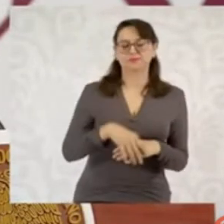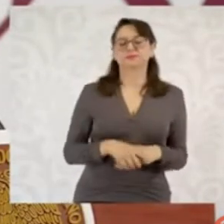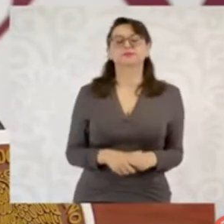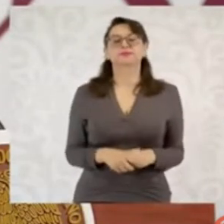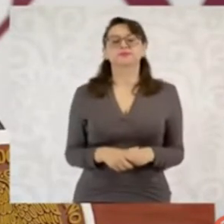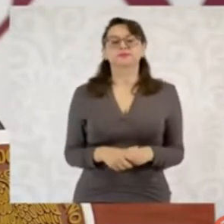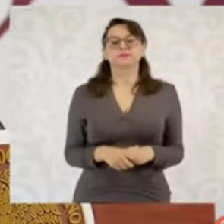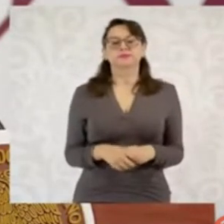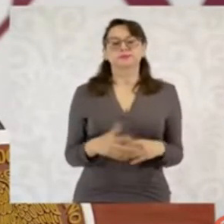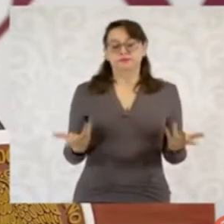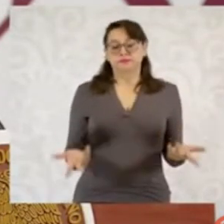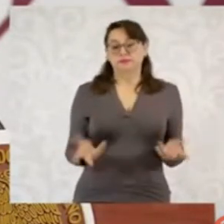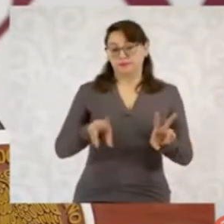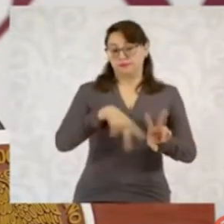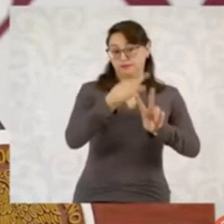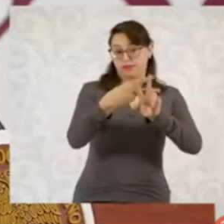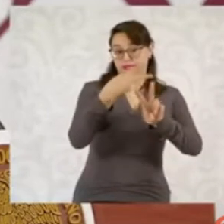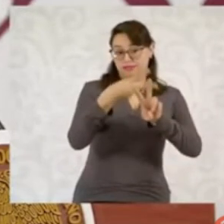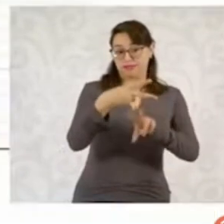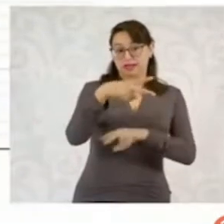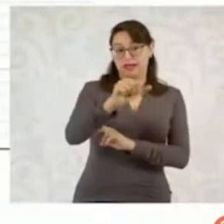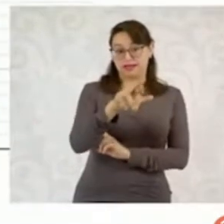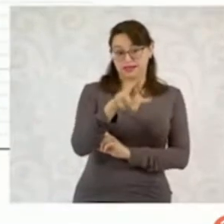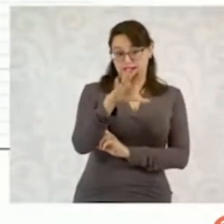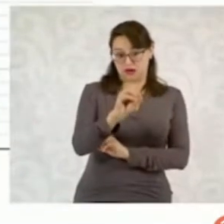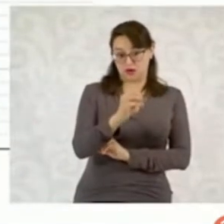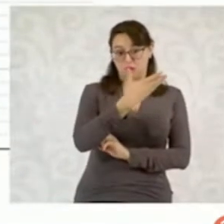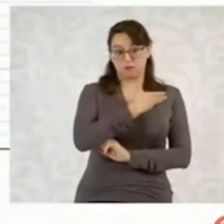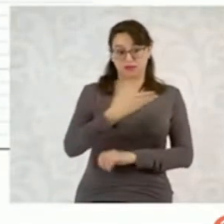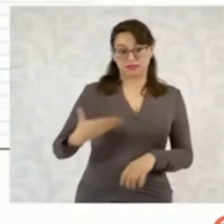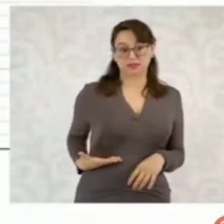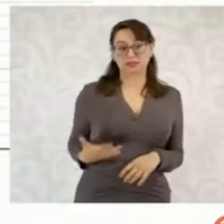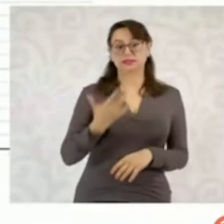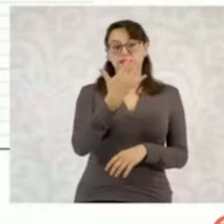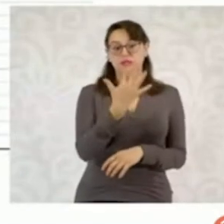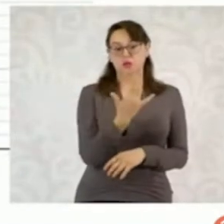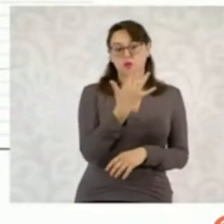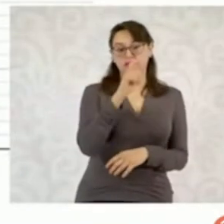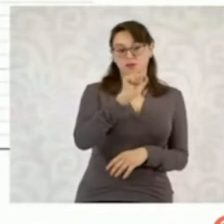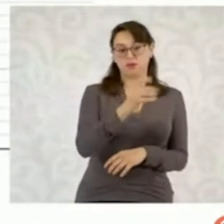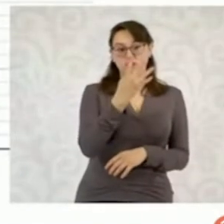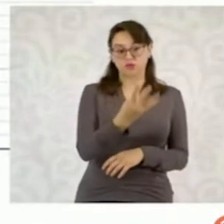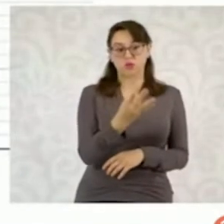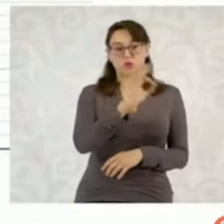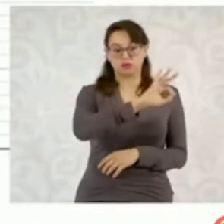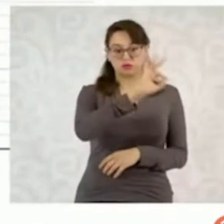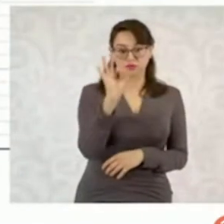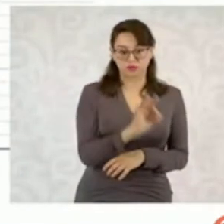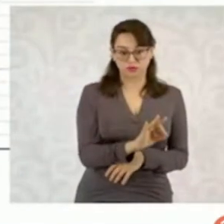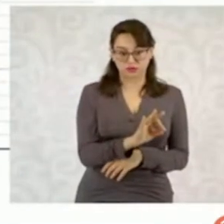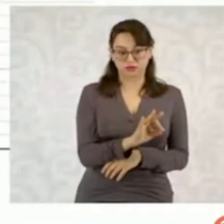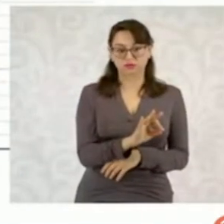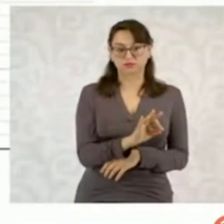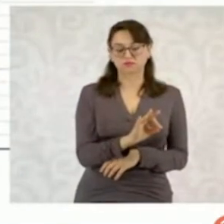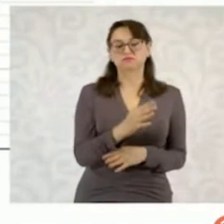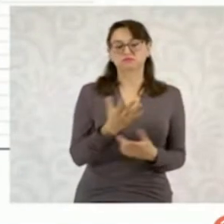cuanto al hashtag narcopresidente AMLO, 50.4% son cuentas en México,